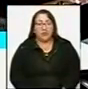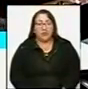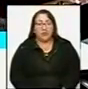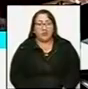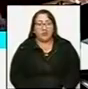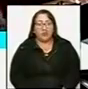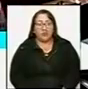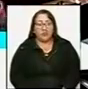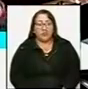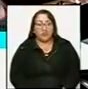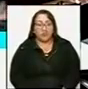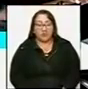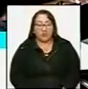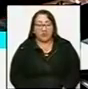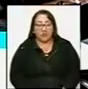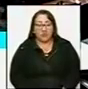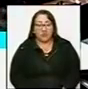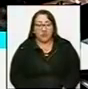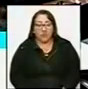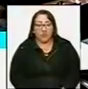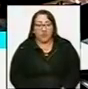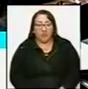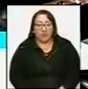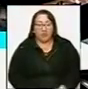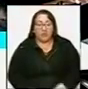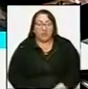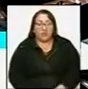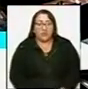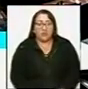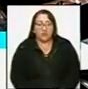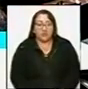Está distraída usted, no está pensando en otra cosa. Es que es su cumpleaños.